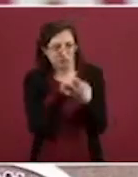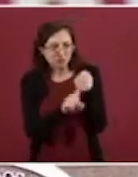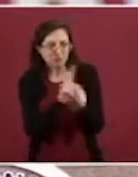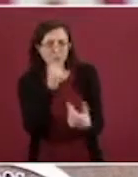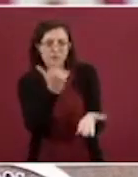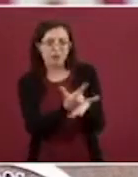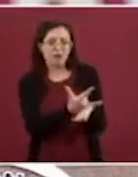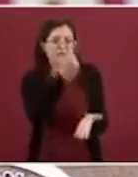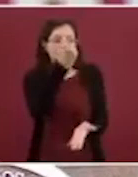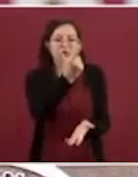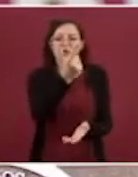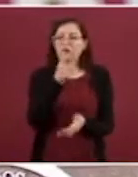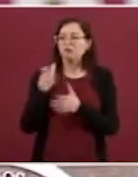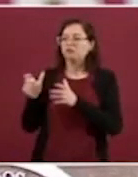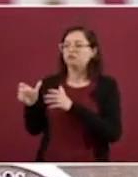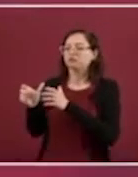no llegar a un acuerdo